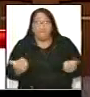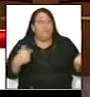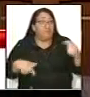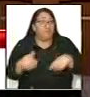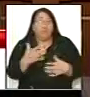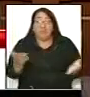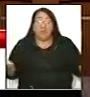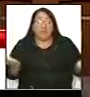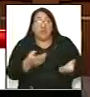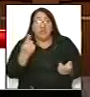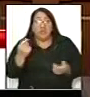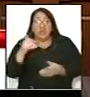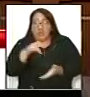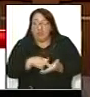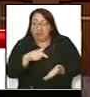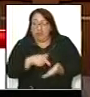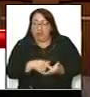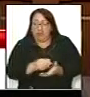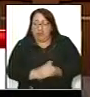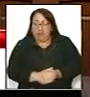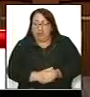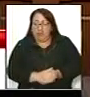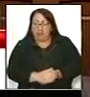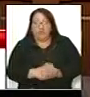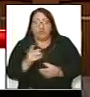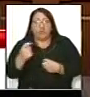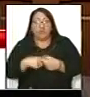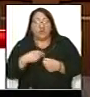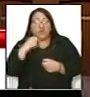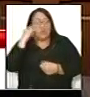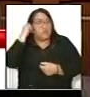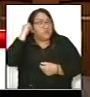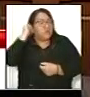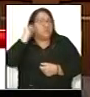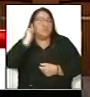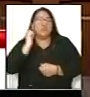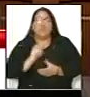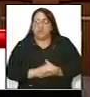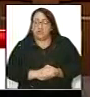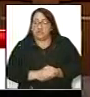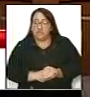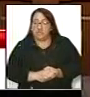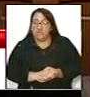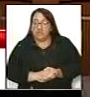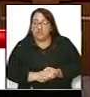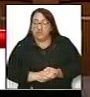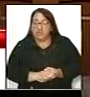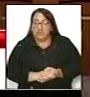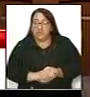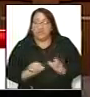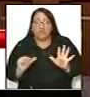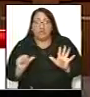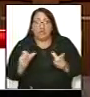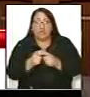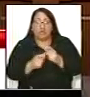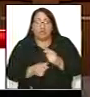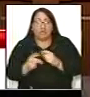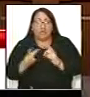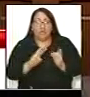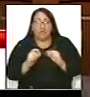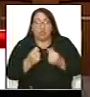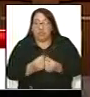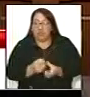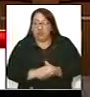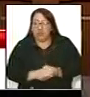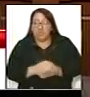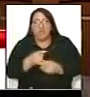Hoy día solamente han marcado su asistencia 6 congresistas de ambos grupos, y